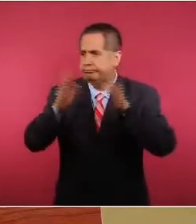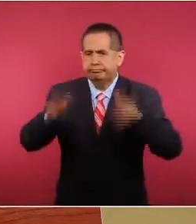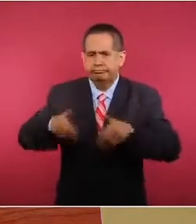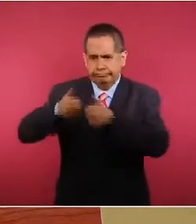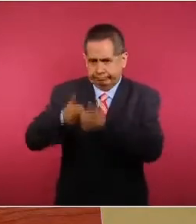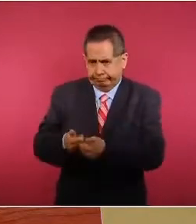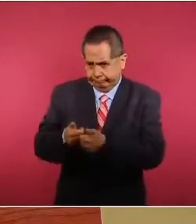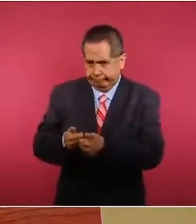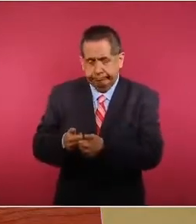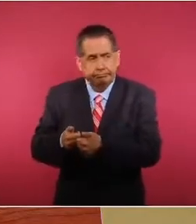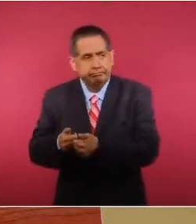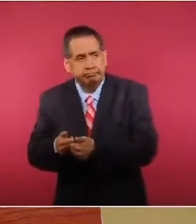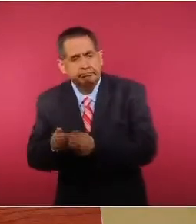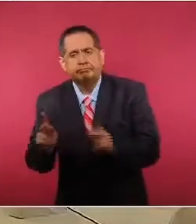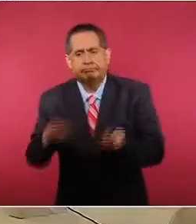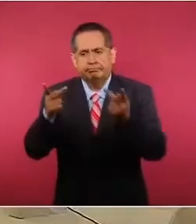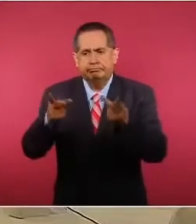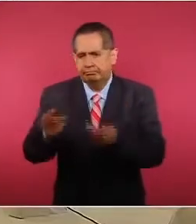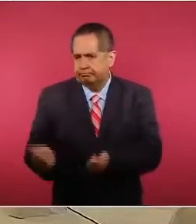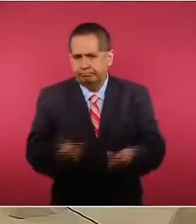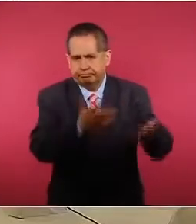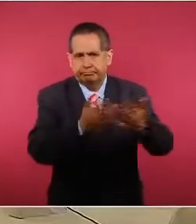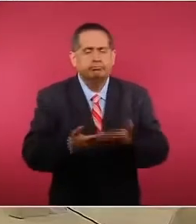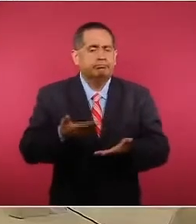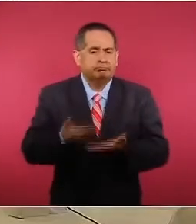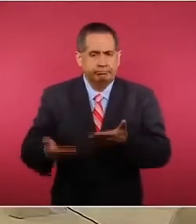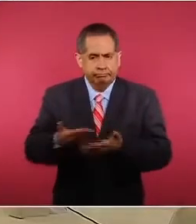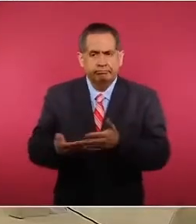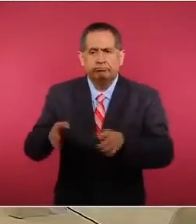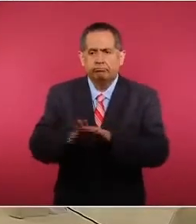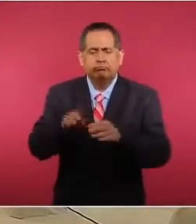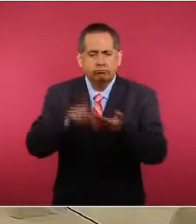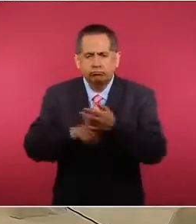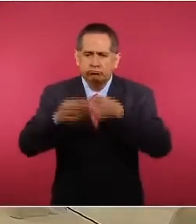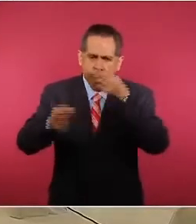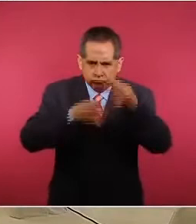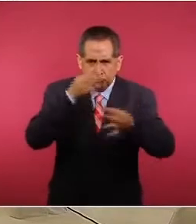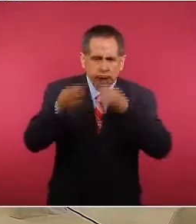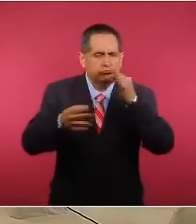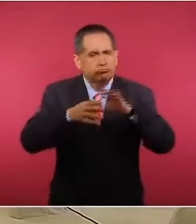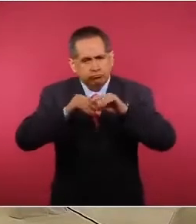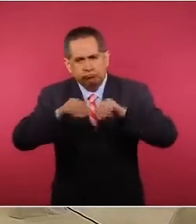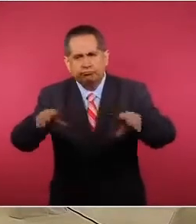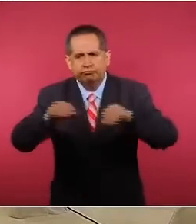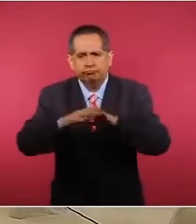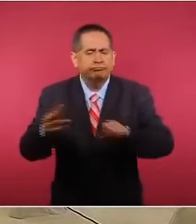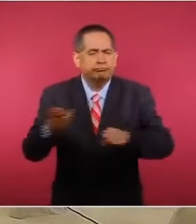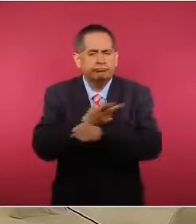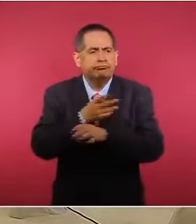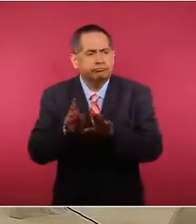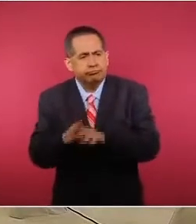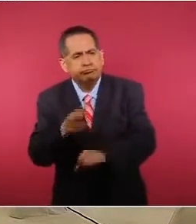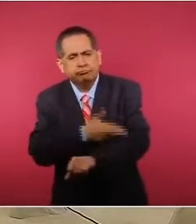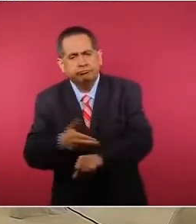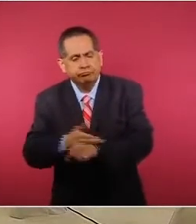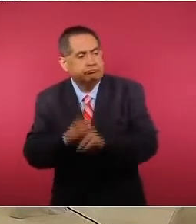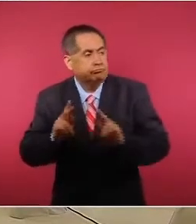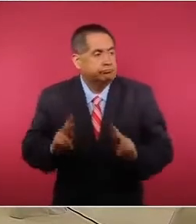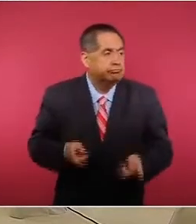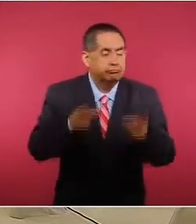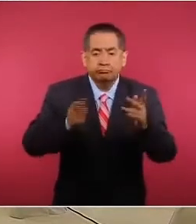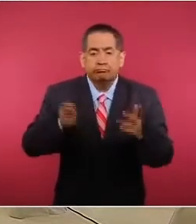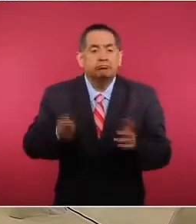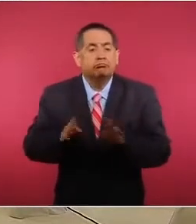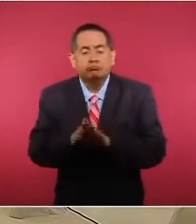hasta su venta y como lo hemos hecho hasta el día de hoy, los mantendremos informados de los avances en el proceso de venta en la manera